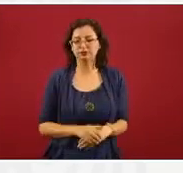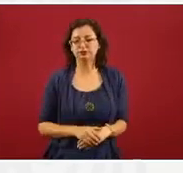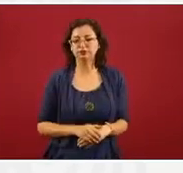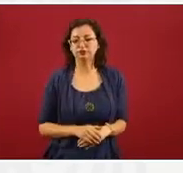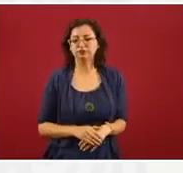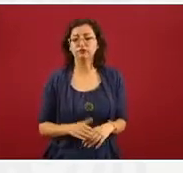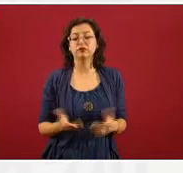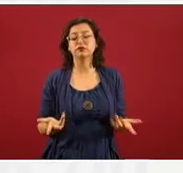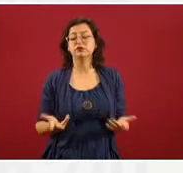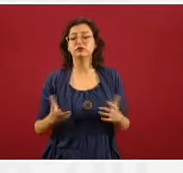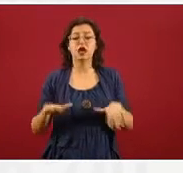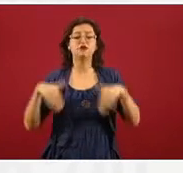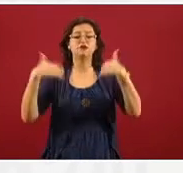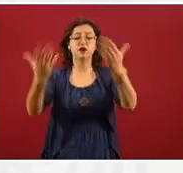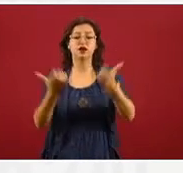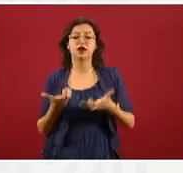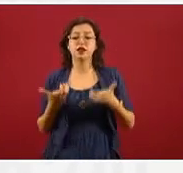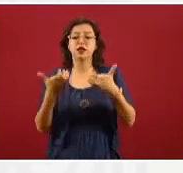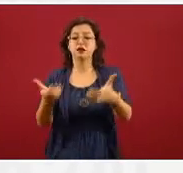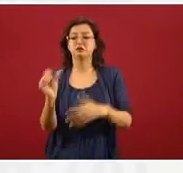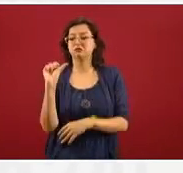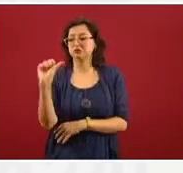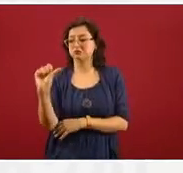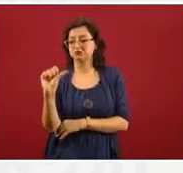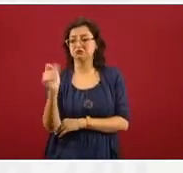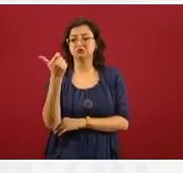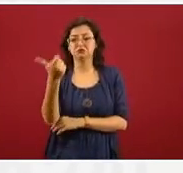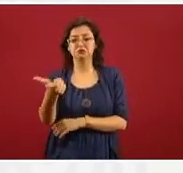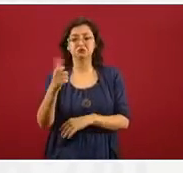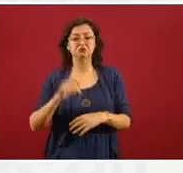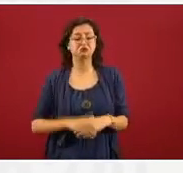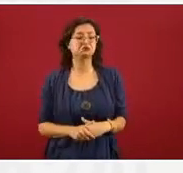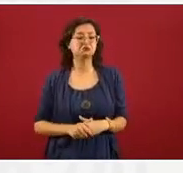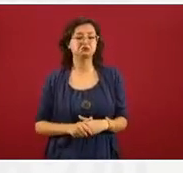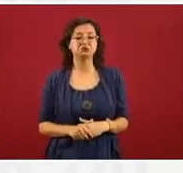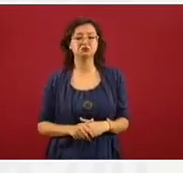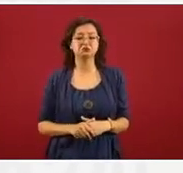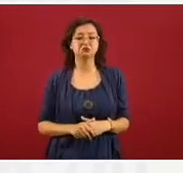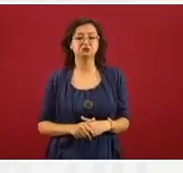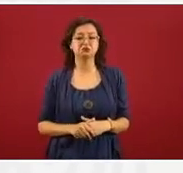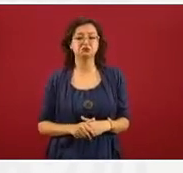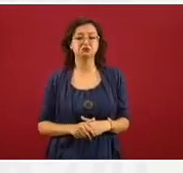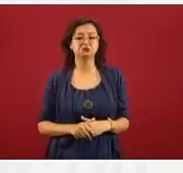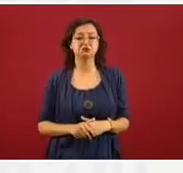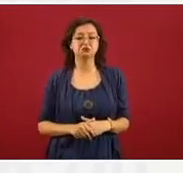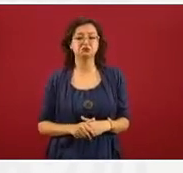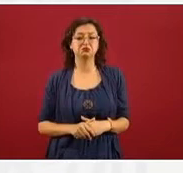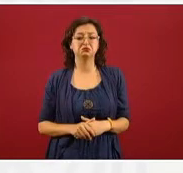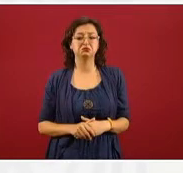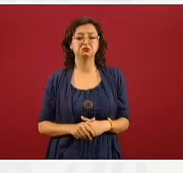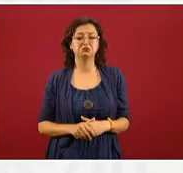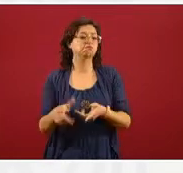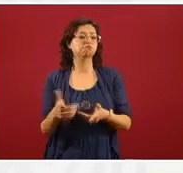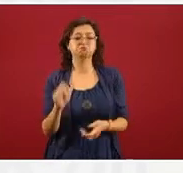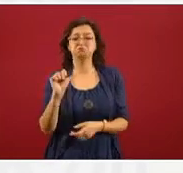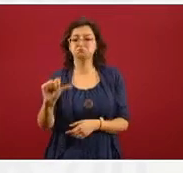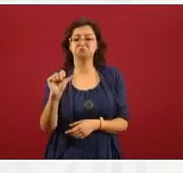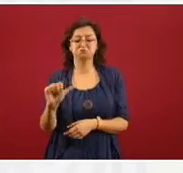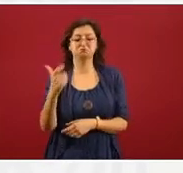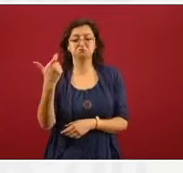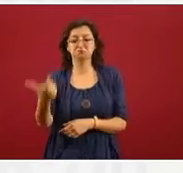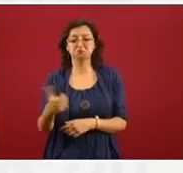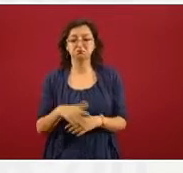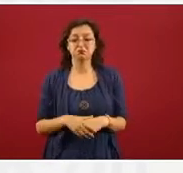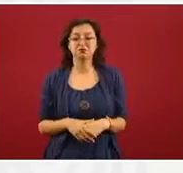16 pesos sigue igual. Hubo una bajadita y luego se mantuvo el promedio a 16 pesos.